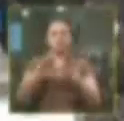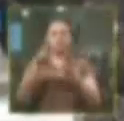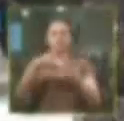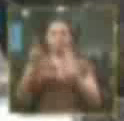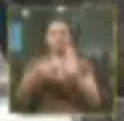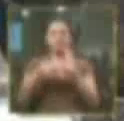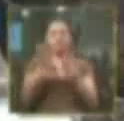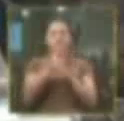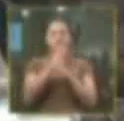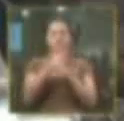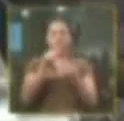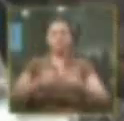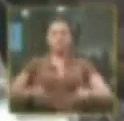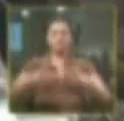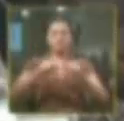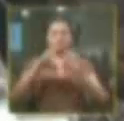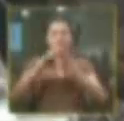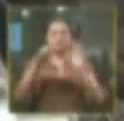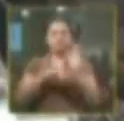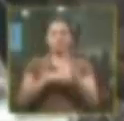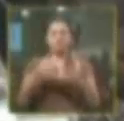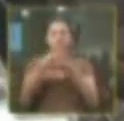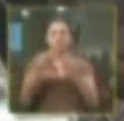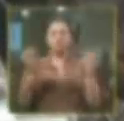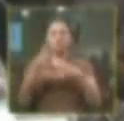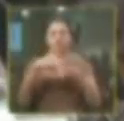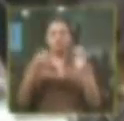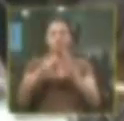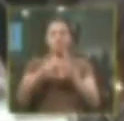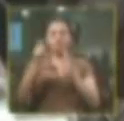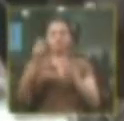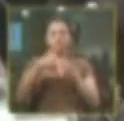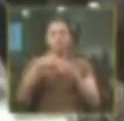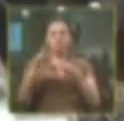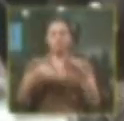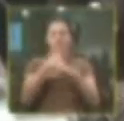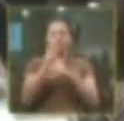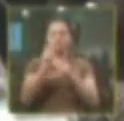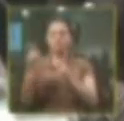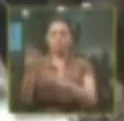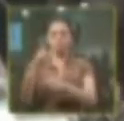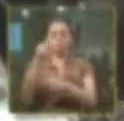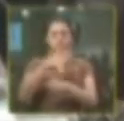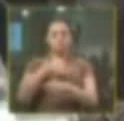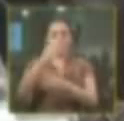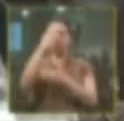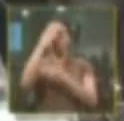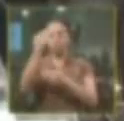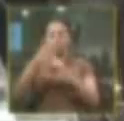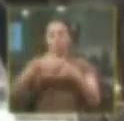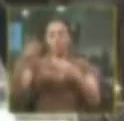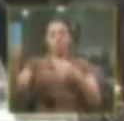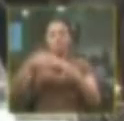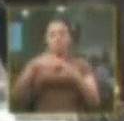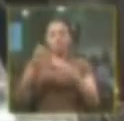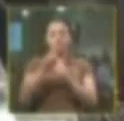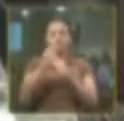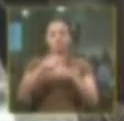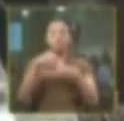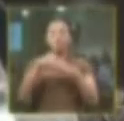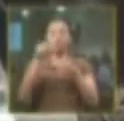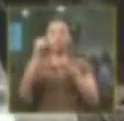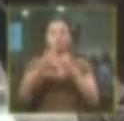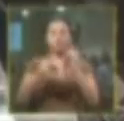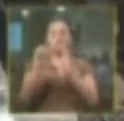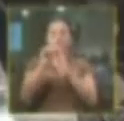la Asamblea Constituyente, resuelve que la aprobación del régimen de transición no está sujeto al plazo establecido en el último